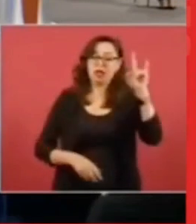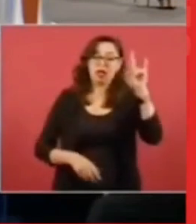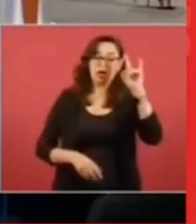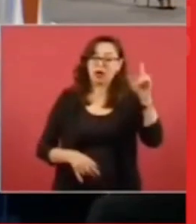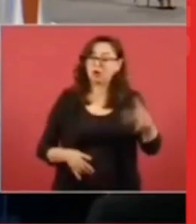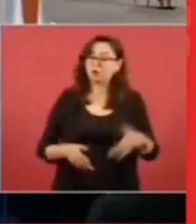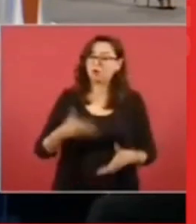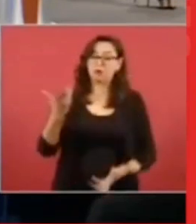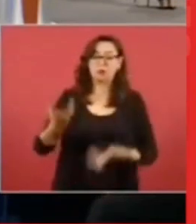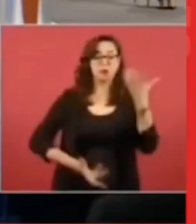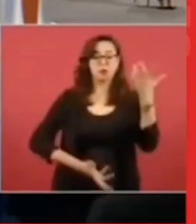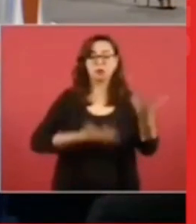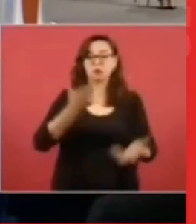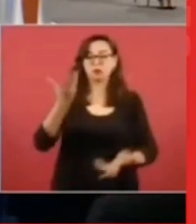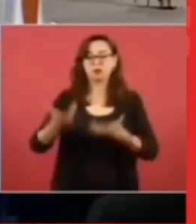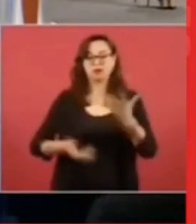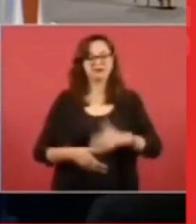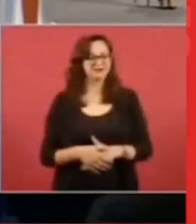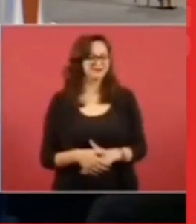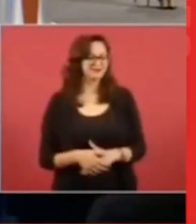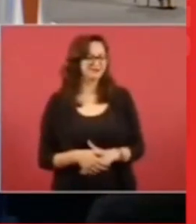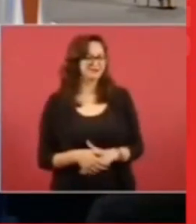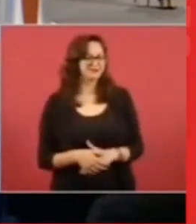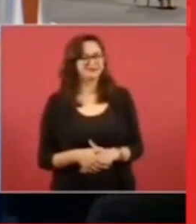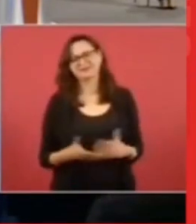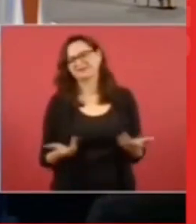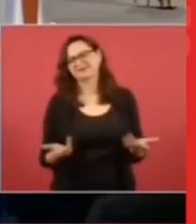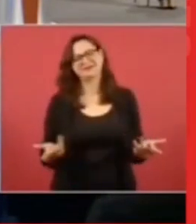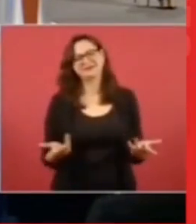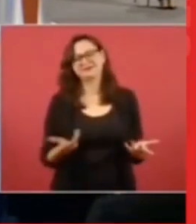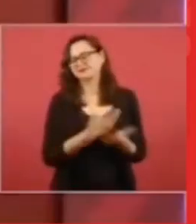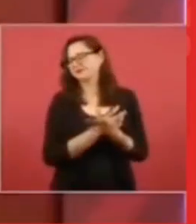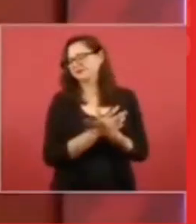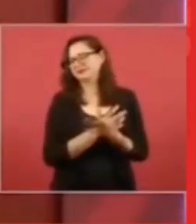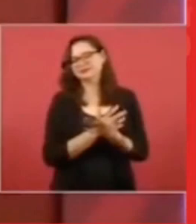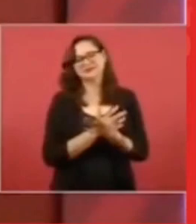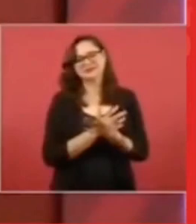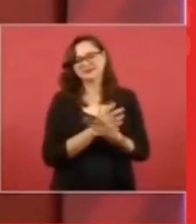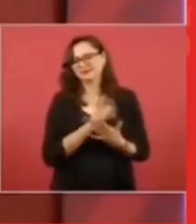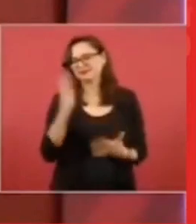Son muy obvios, no, la anterior